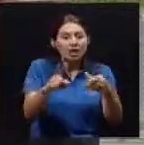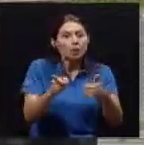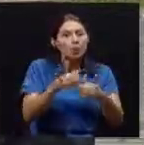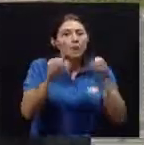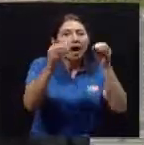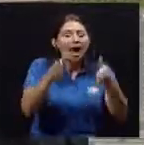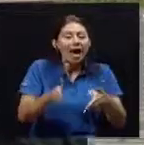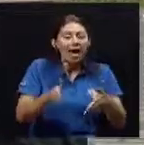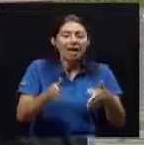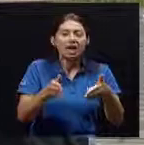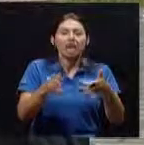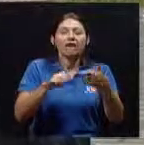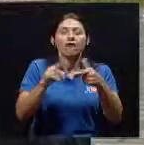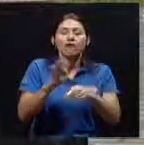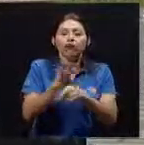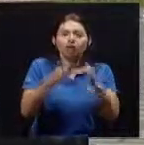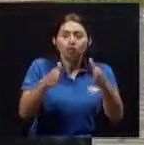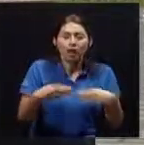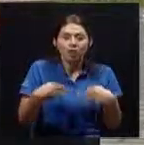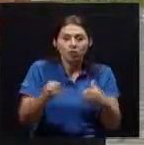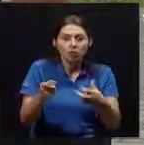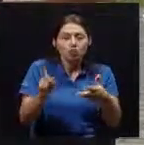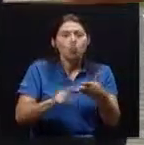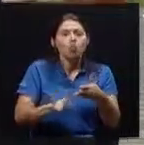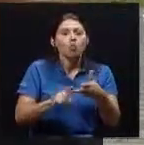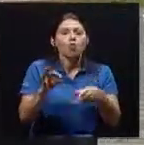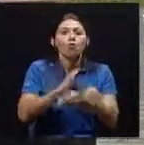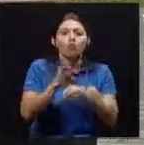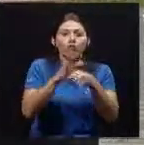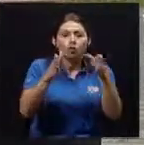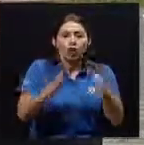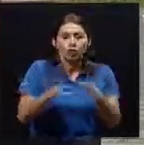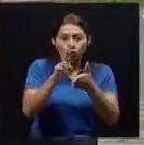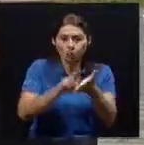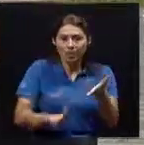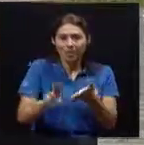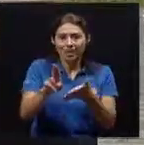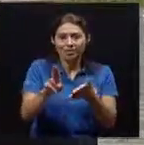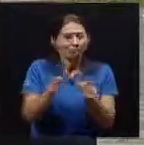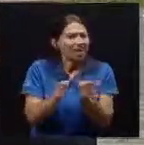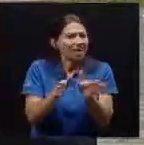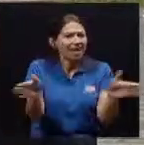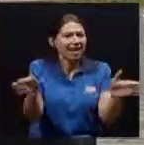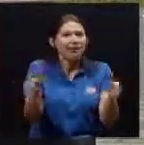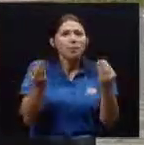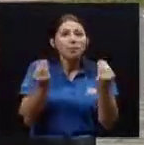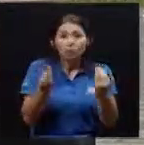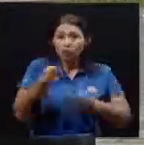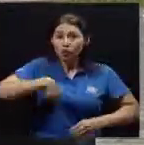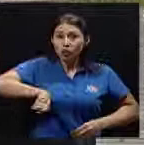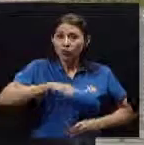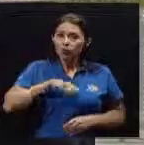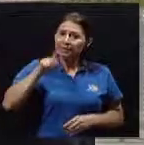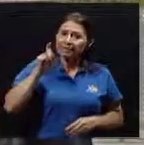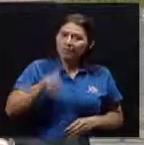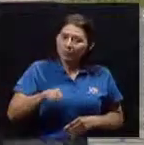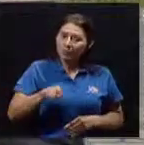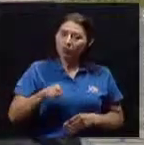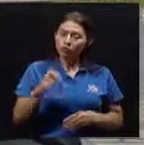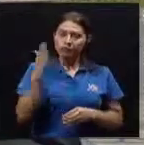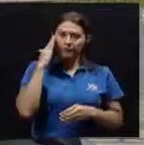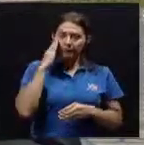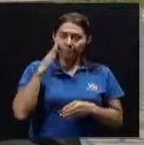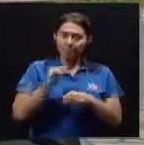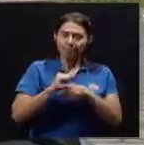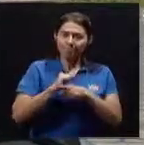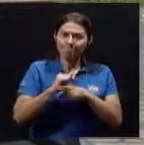educativo, maestros, profesores, funcionarios de salud, funcionarios universitarios, en general, muchísimos de nosotros deberíamos